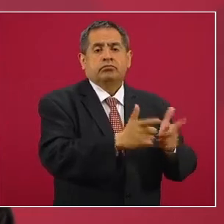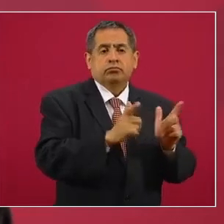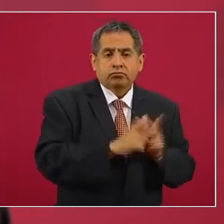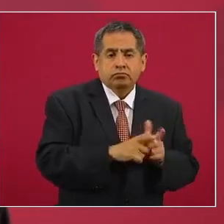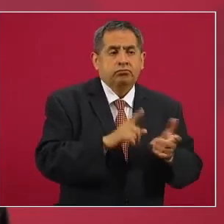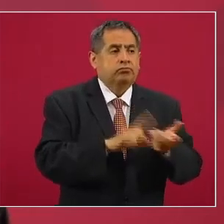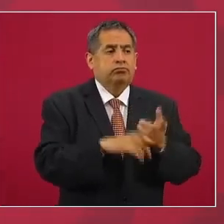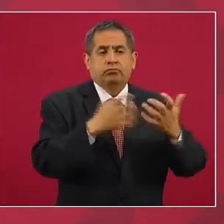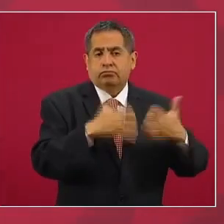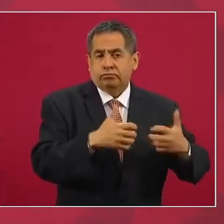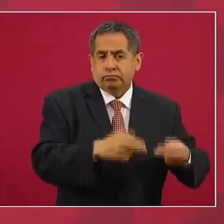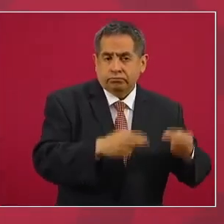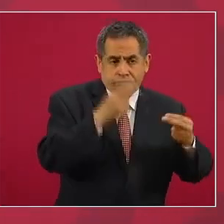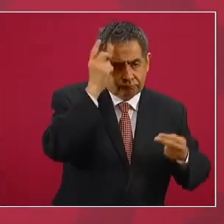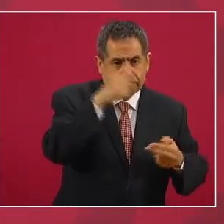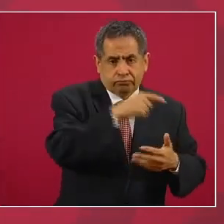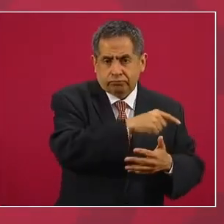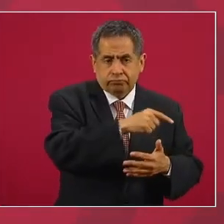empresas.